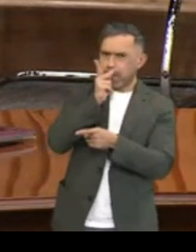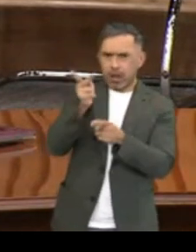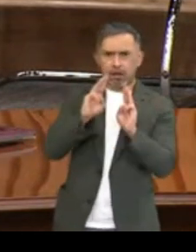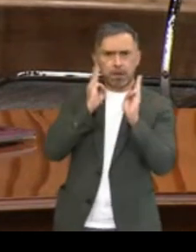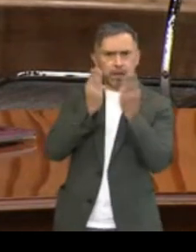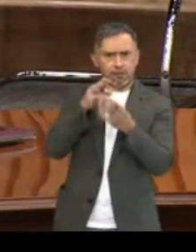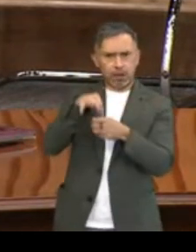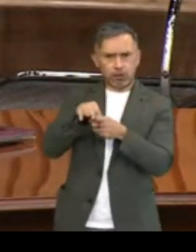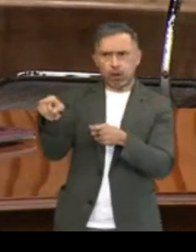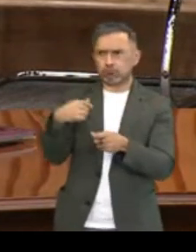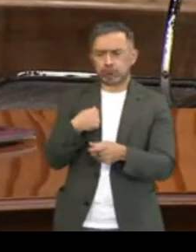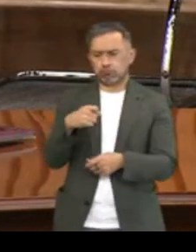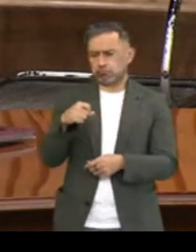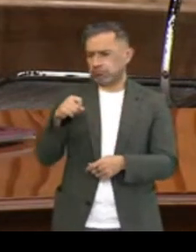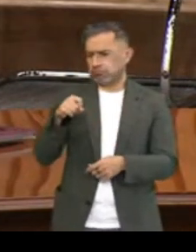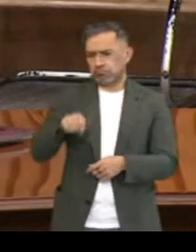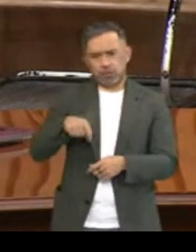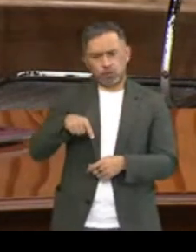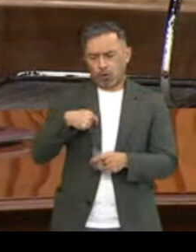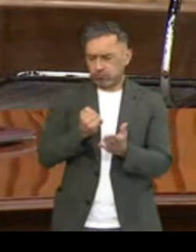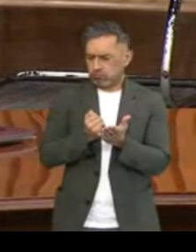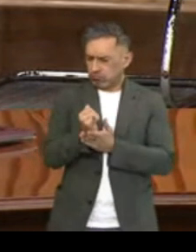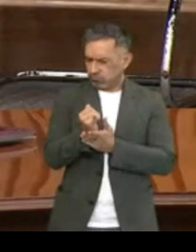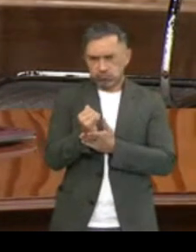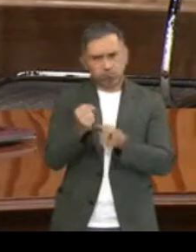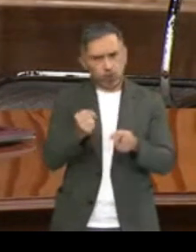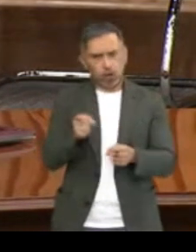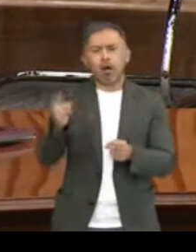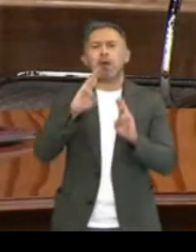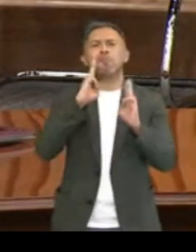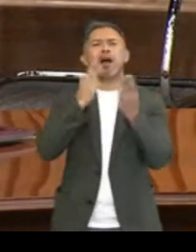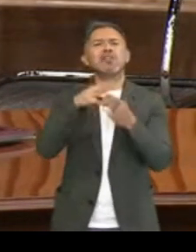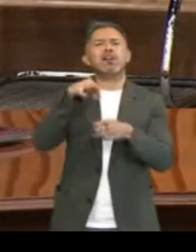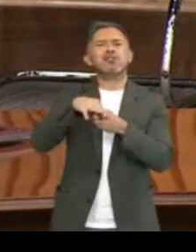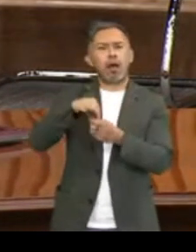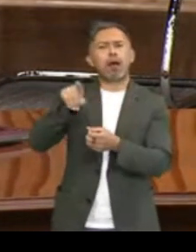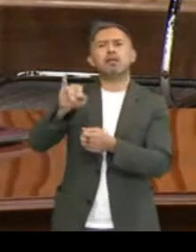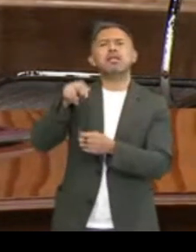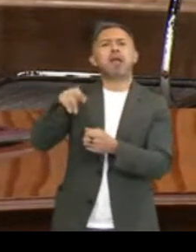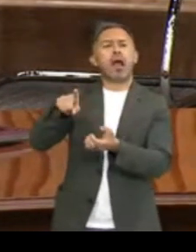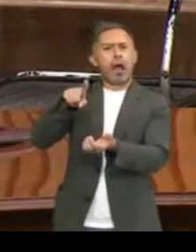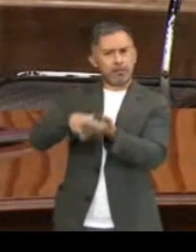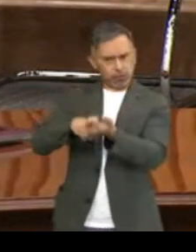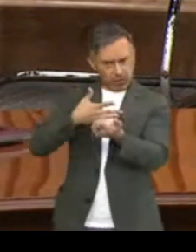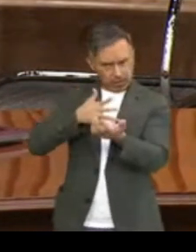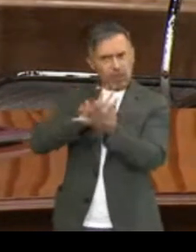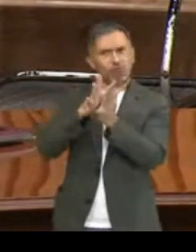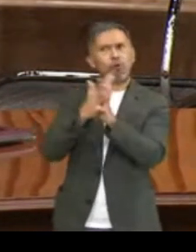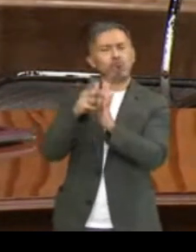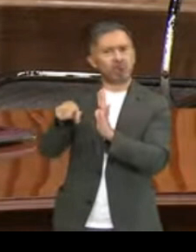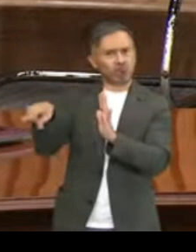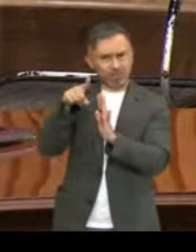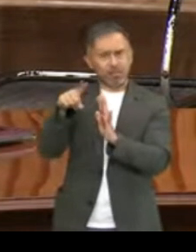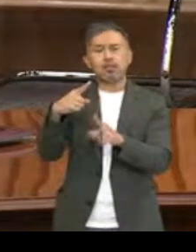que hemos hecho y lo sostengo. Hay una mafia electoral incrustada en el Instituto Nacional Electoral. Y me referí a